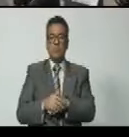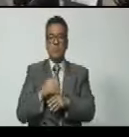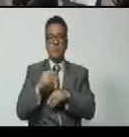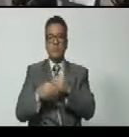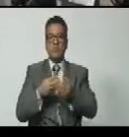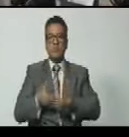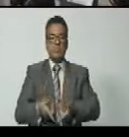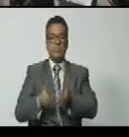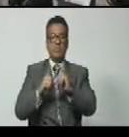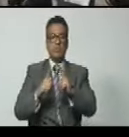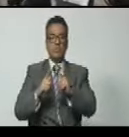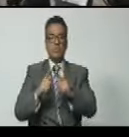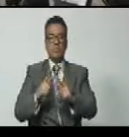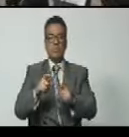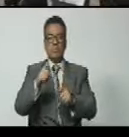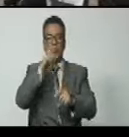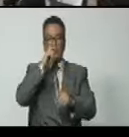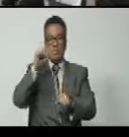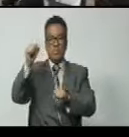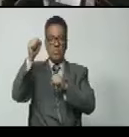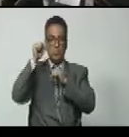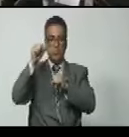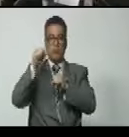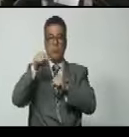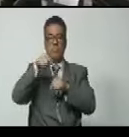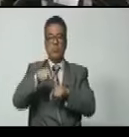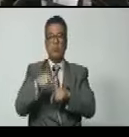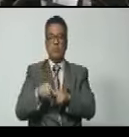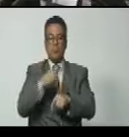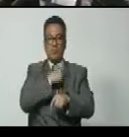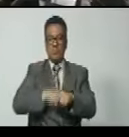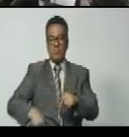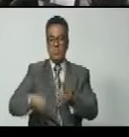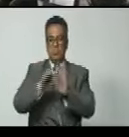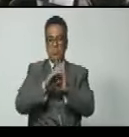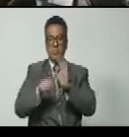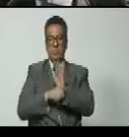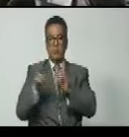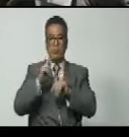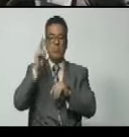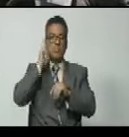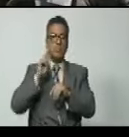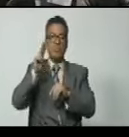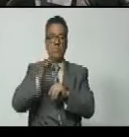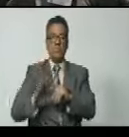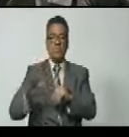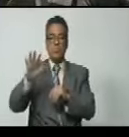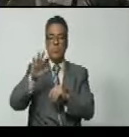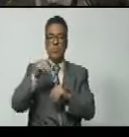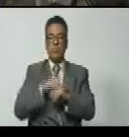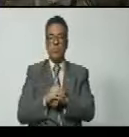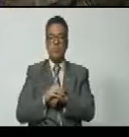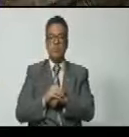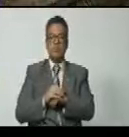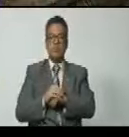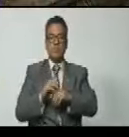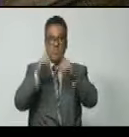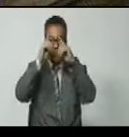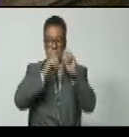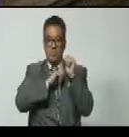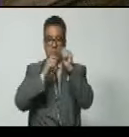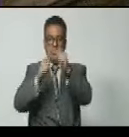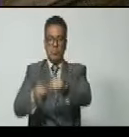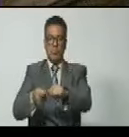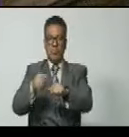cual se autoriza al ciudadano Nicolás Maduro Moros, presidente constitucional de la República Bolivariana de Venezuela, para designar